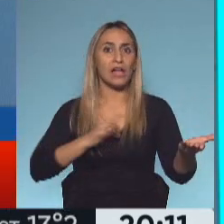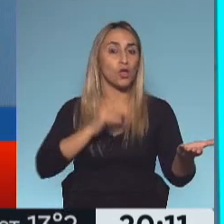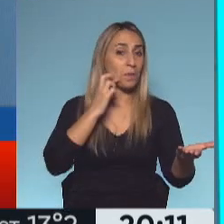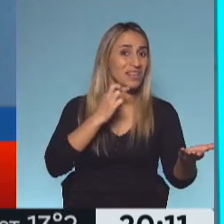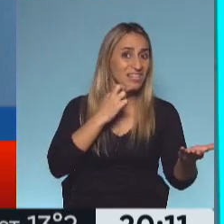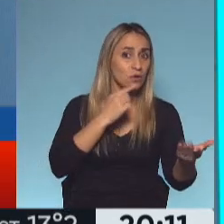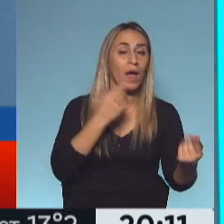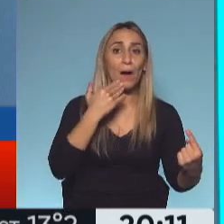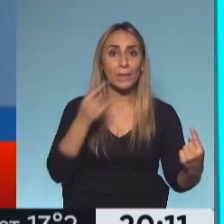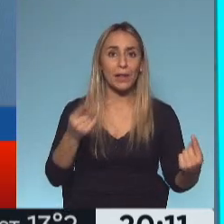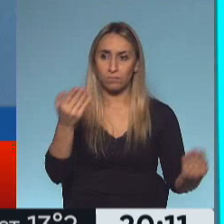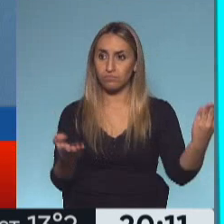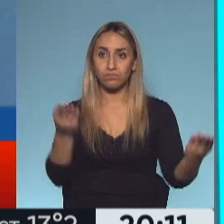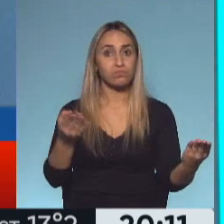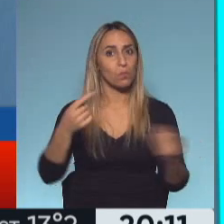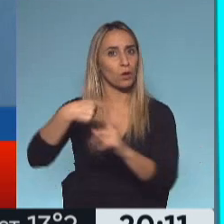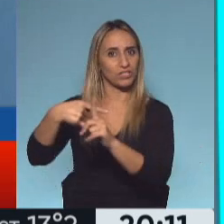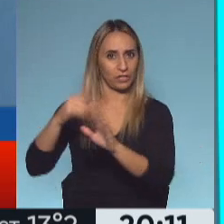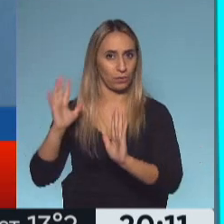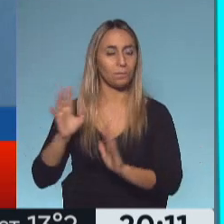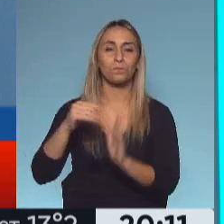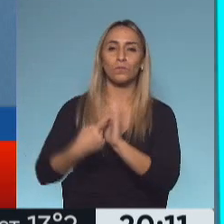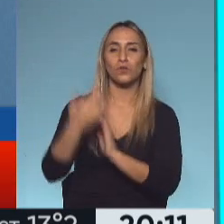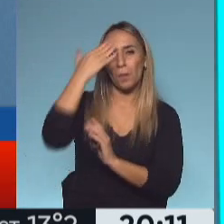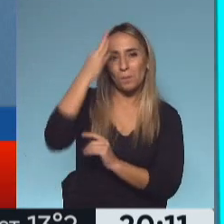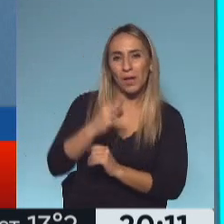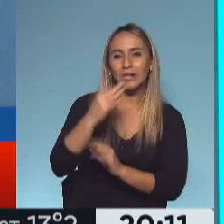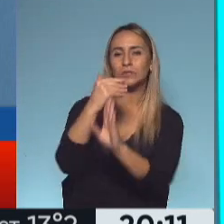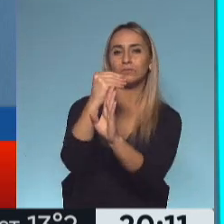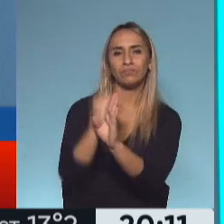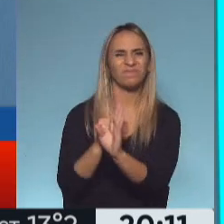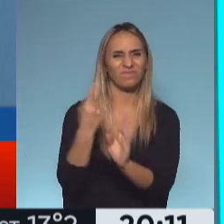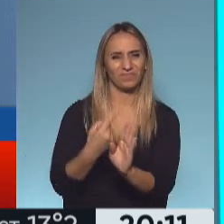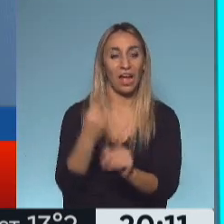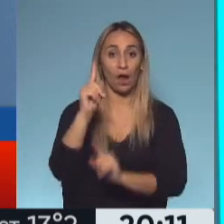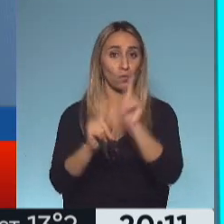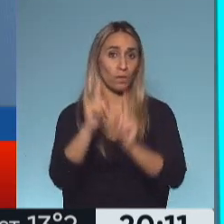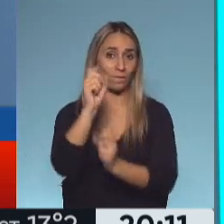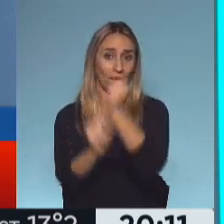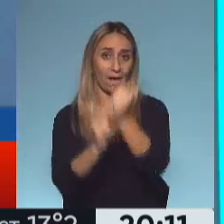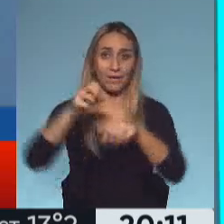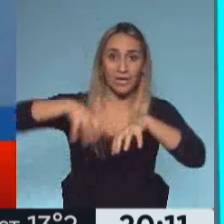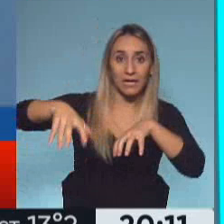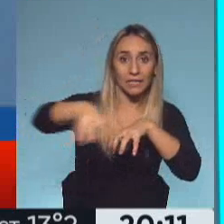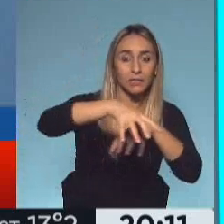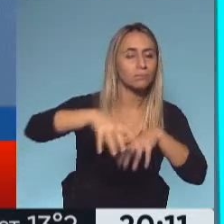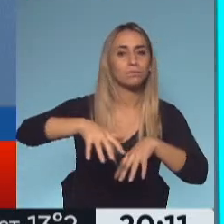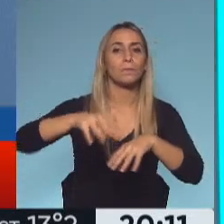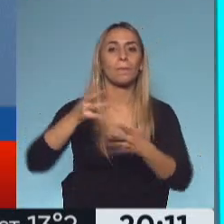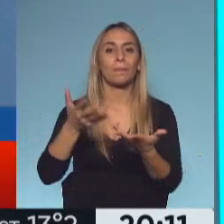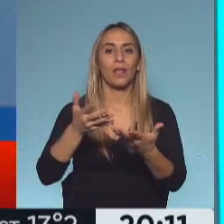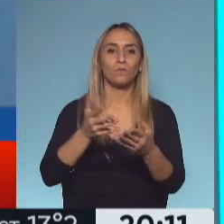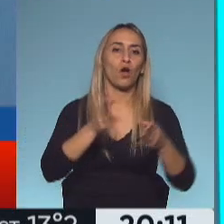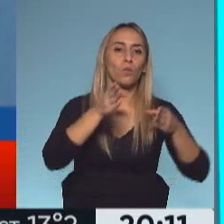viendo es respecto a marzo una leve reducción que tiene que ver fundamentalmente con que algunas fábricas tuvieron que parar algunos turnos